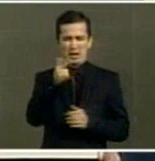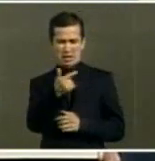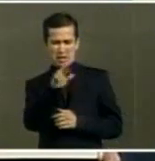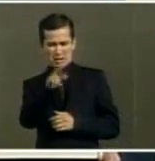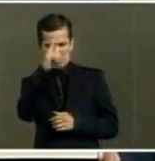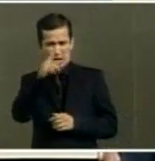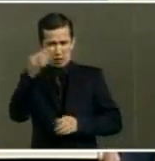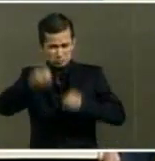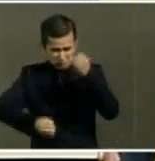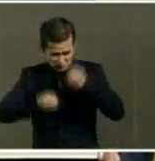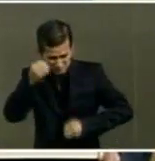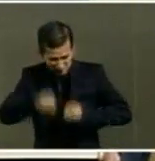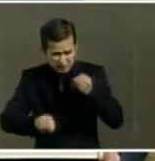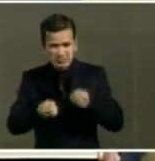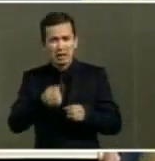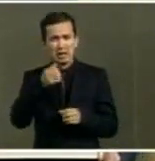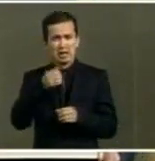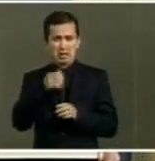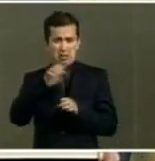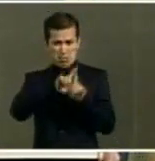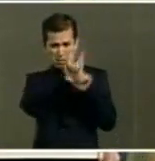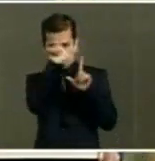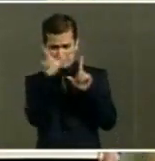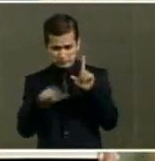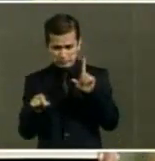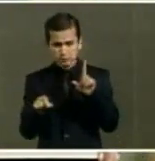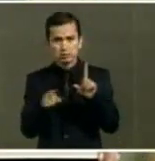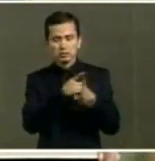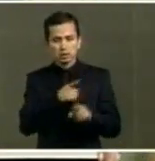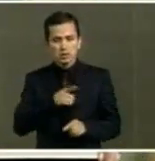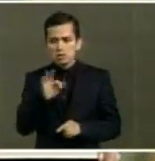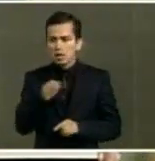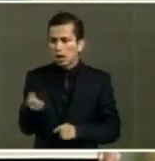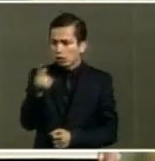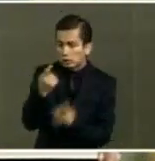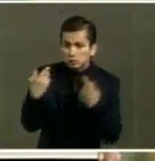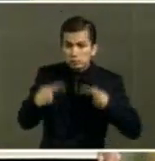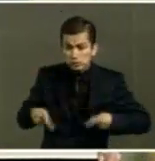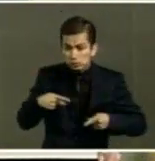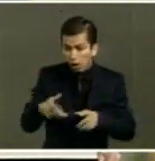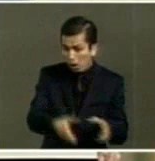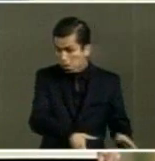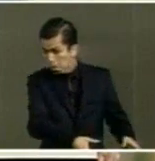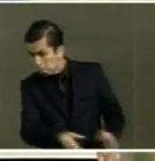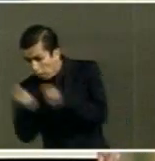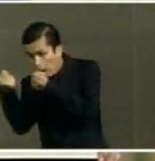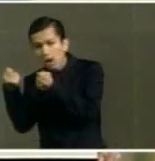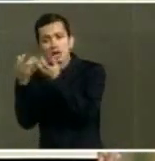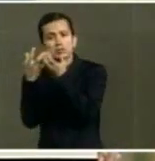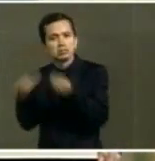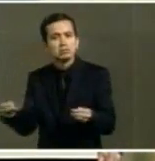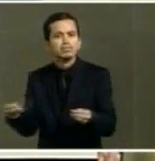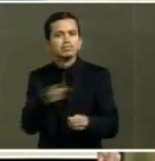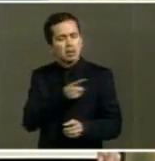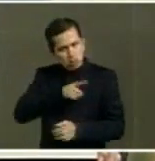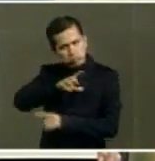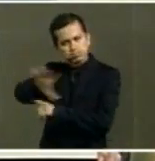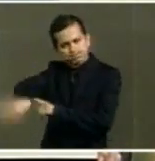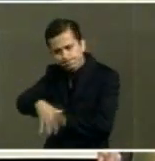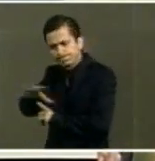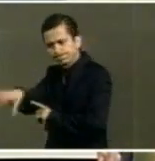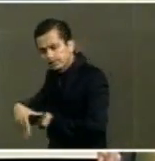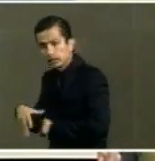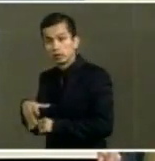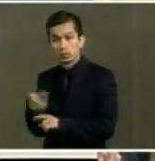país, focalizar la búsqueda de quienes han desaparecido a manos de criminales, prestar asistencia a sus